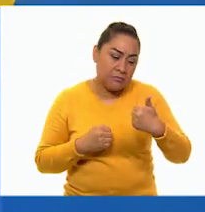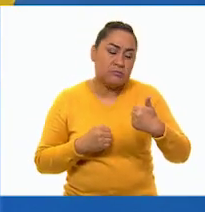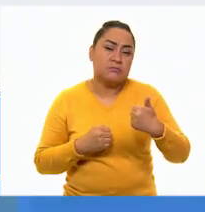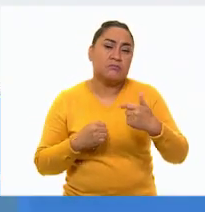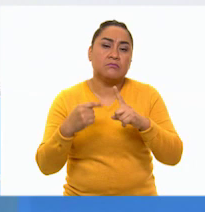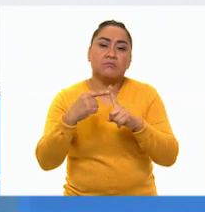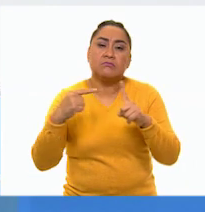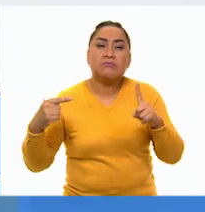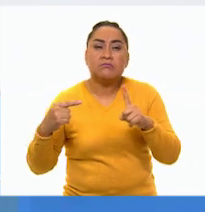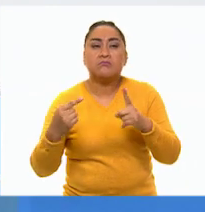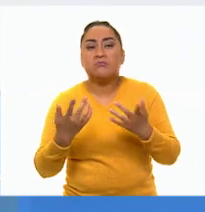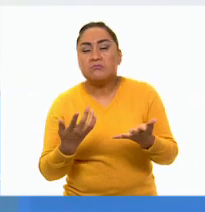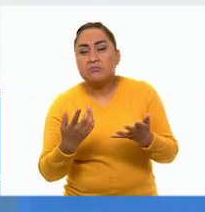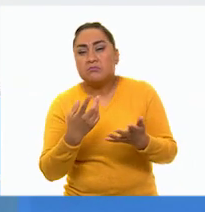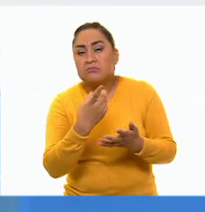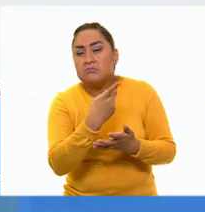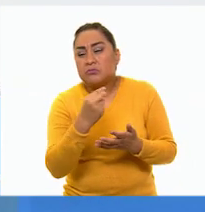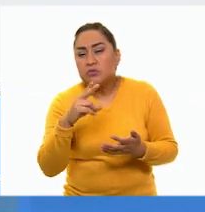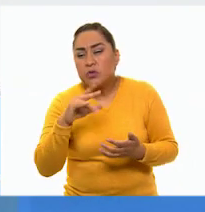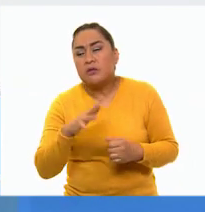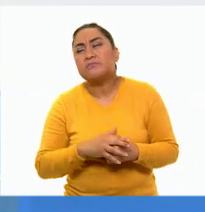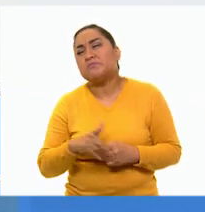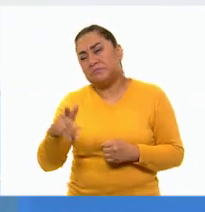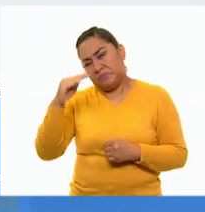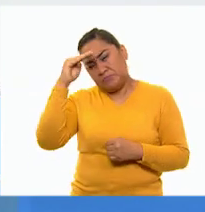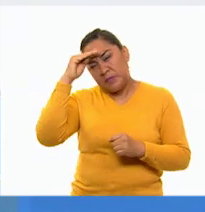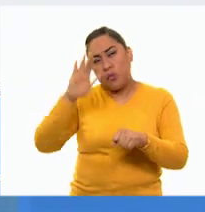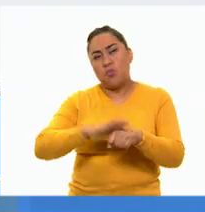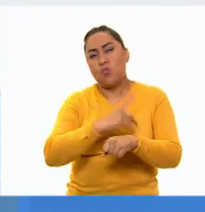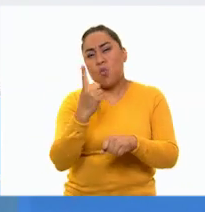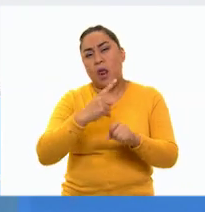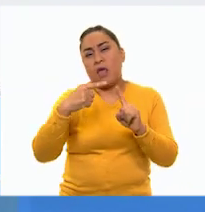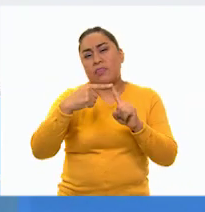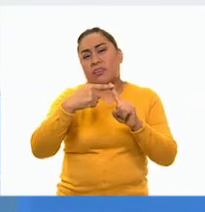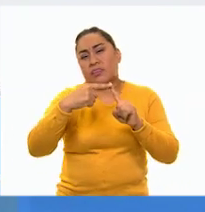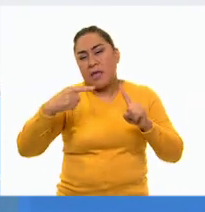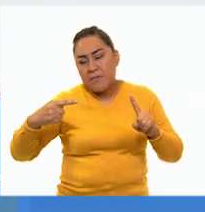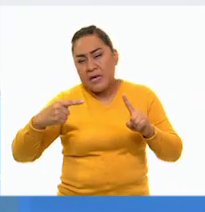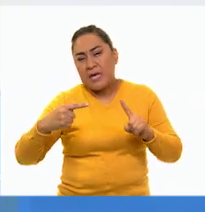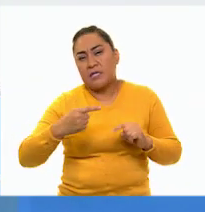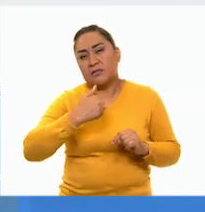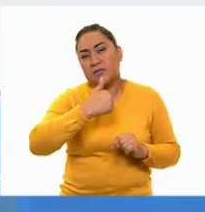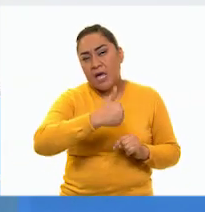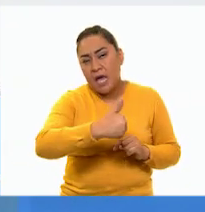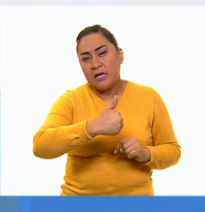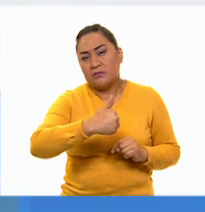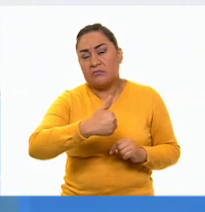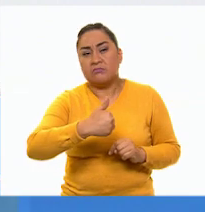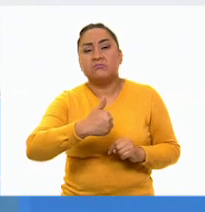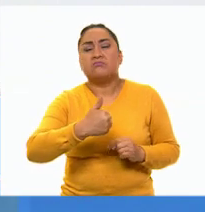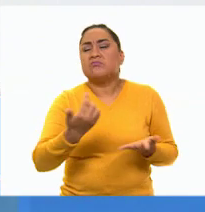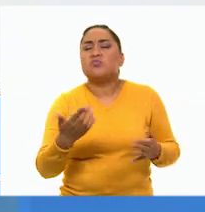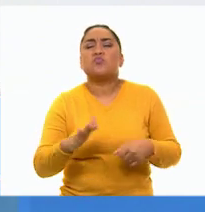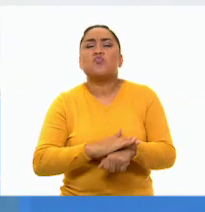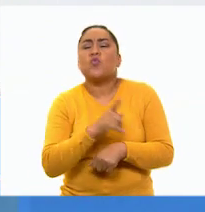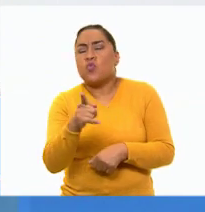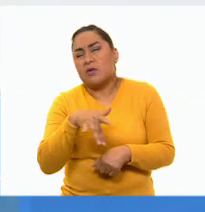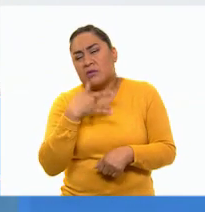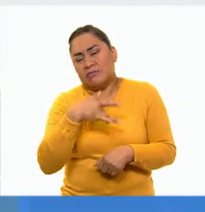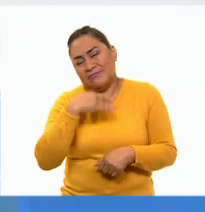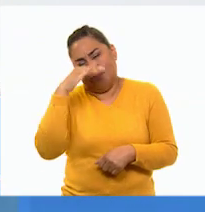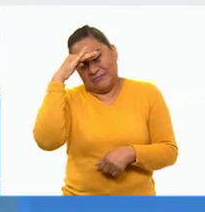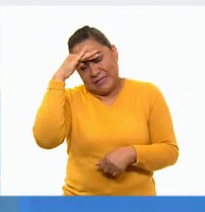6. ¿Y por qué piensas que dividir cada cantidad entre 6? Es decir, ¿por qué crees que